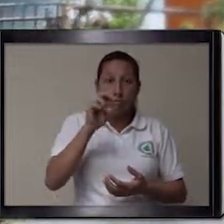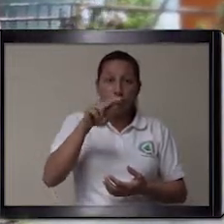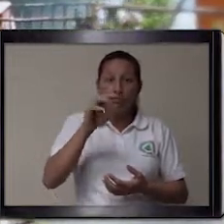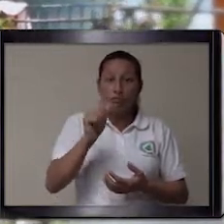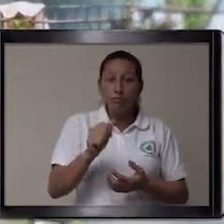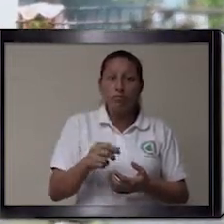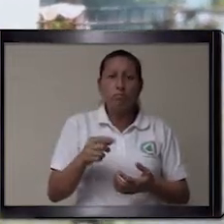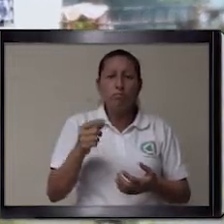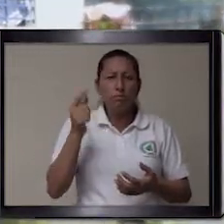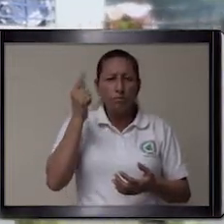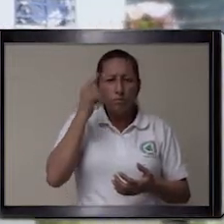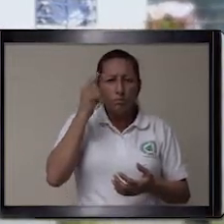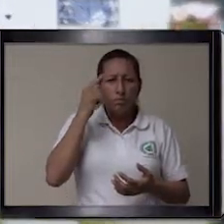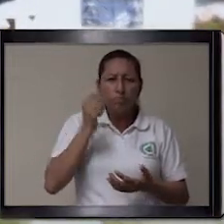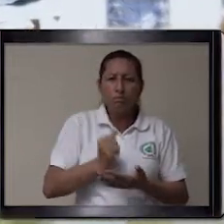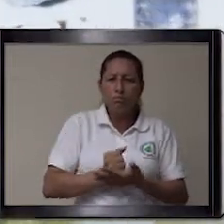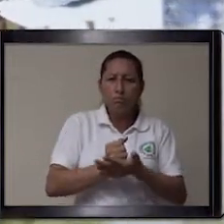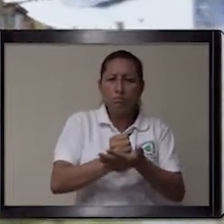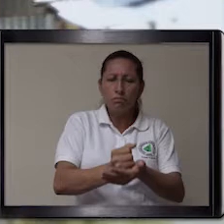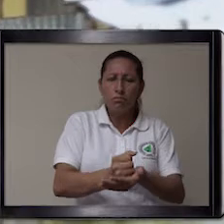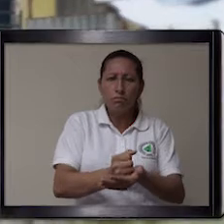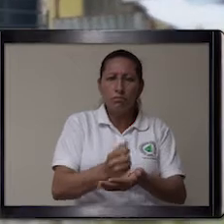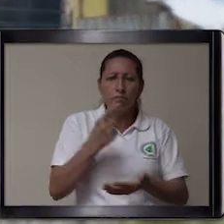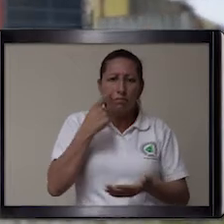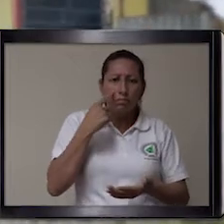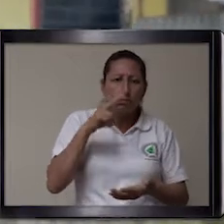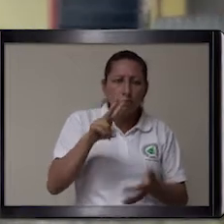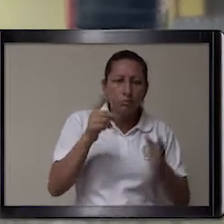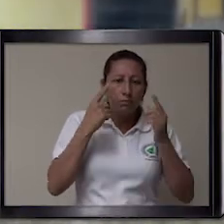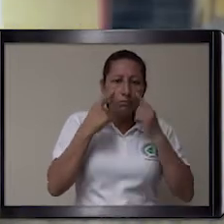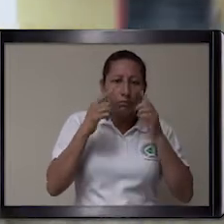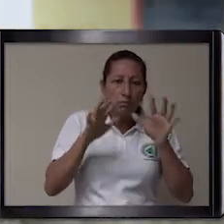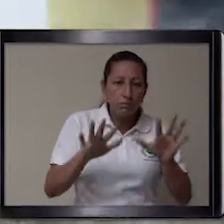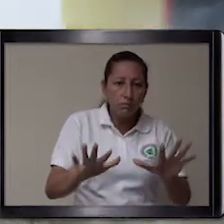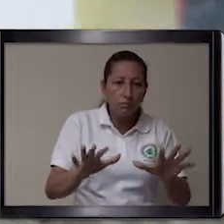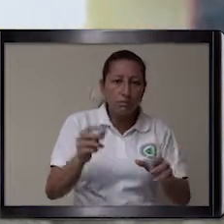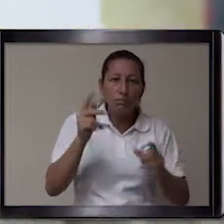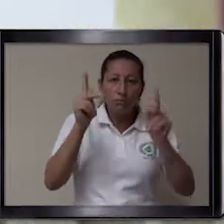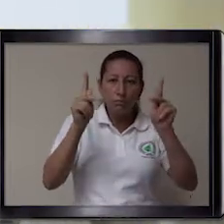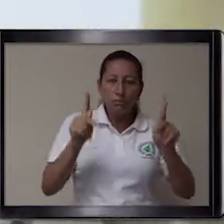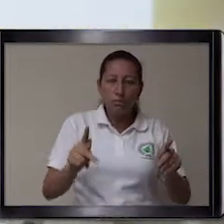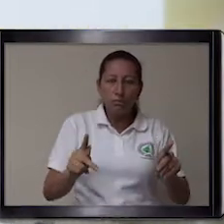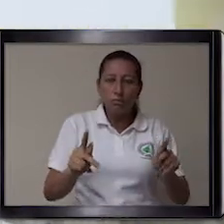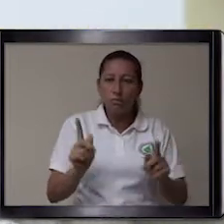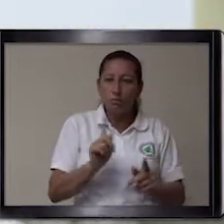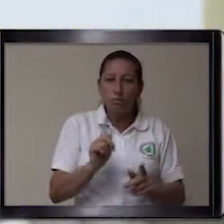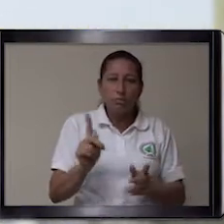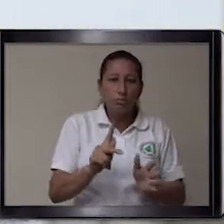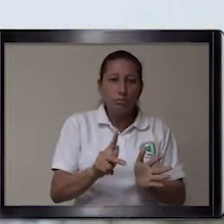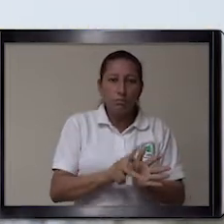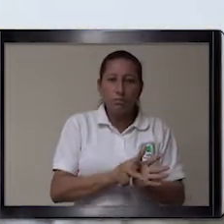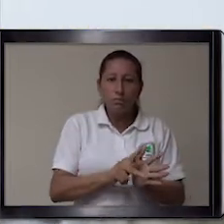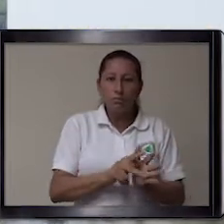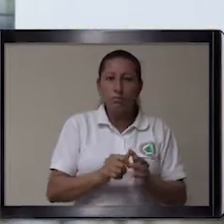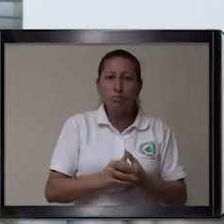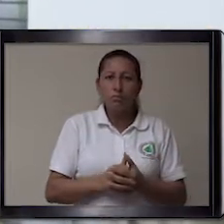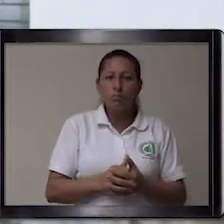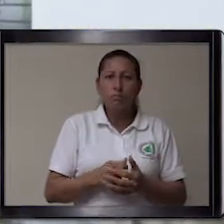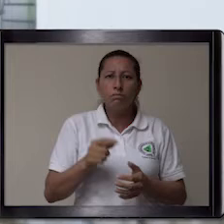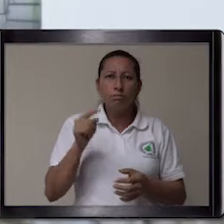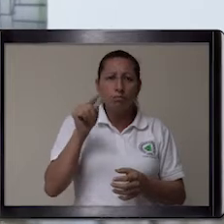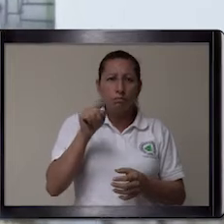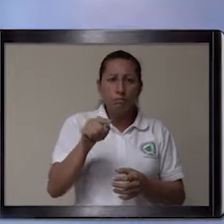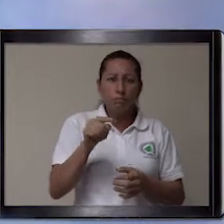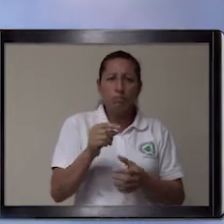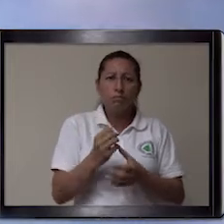En el caso de los volcanes, lo más frecuente que tenemos es las faldas del volcán San Cristóbal,